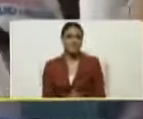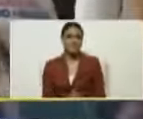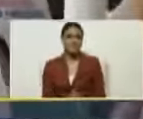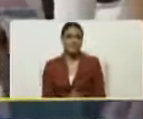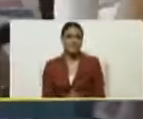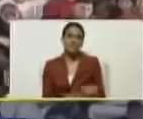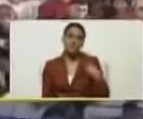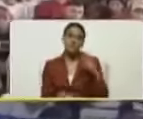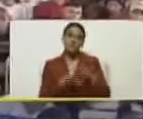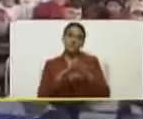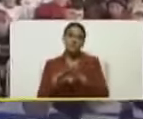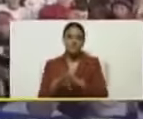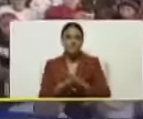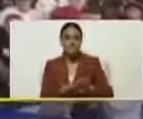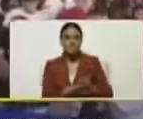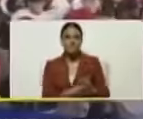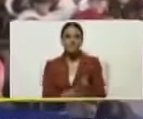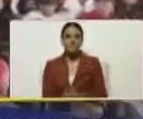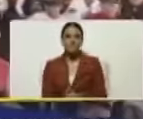pues yo les digo algo.